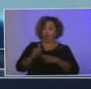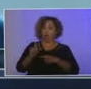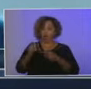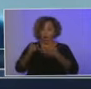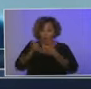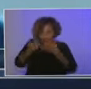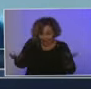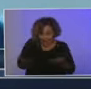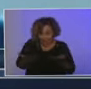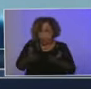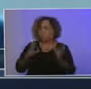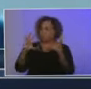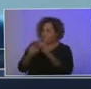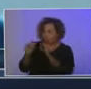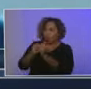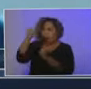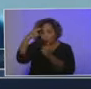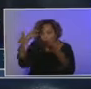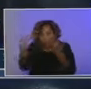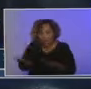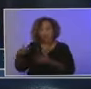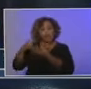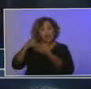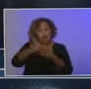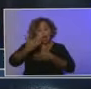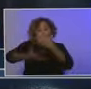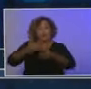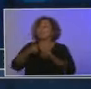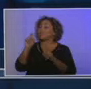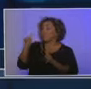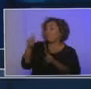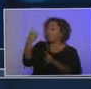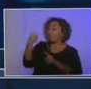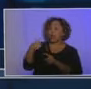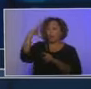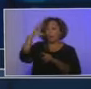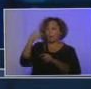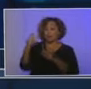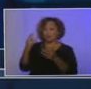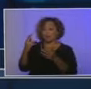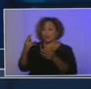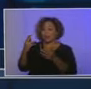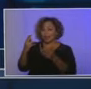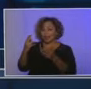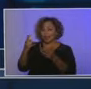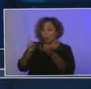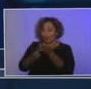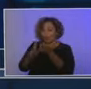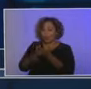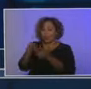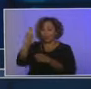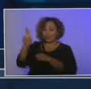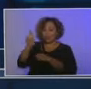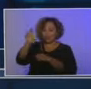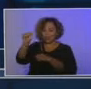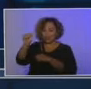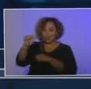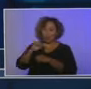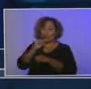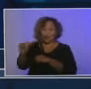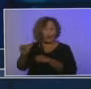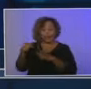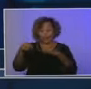está aquí y se reunió con la gobernadora. Pero hay una compañía de Estados Unidos contratada que es la que administra todo el programa. Mira, hay el programa no se está administrando en